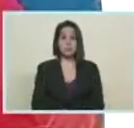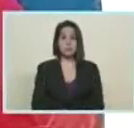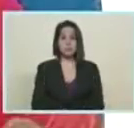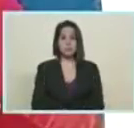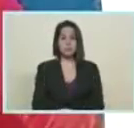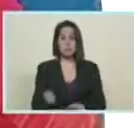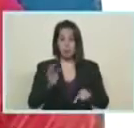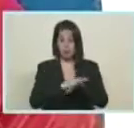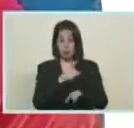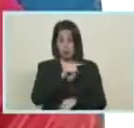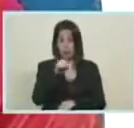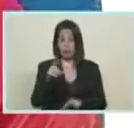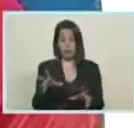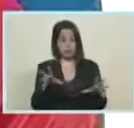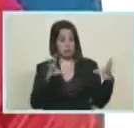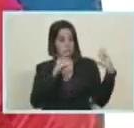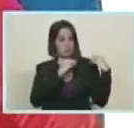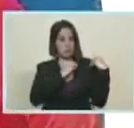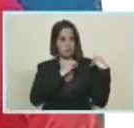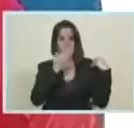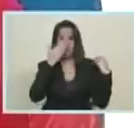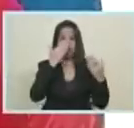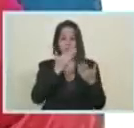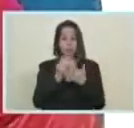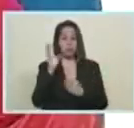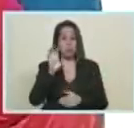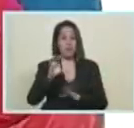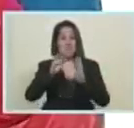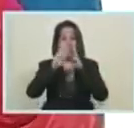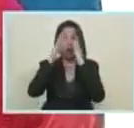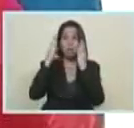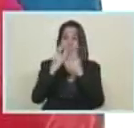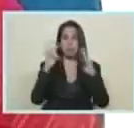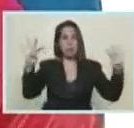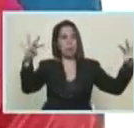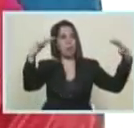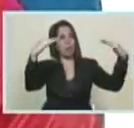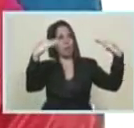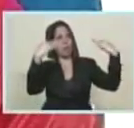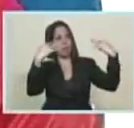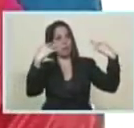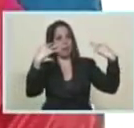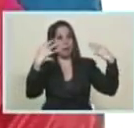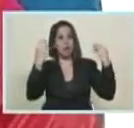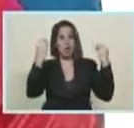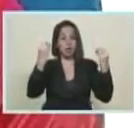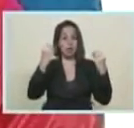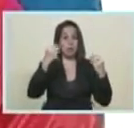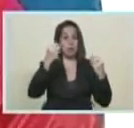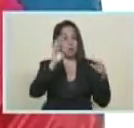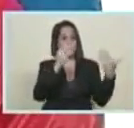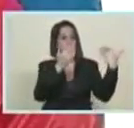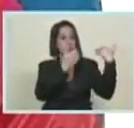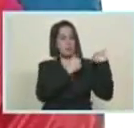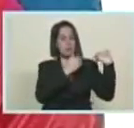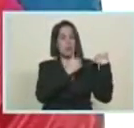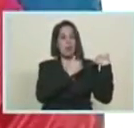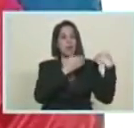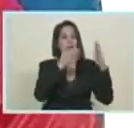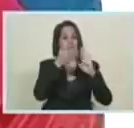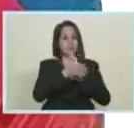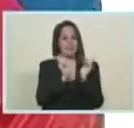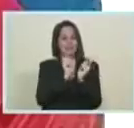porque estamos asumiendo, frente a un país entero y el mundo que nos ve, la responsabilidad de una